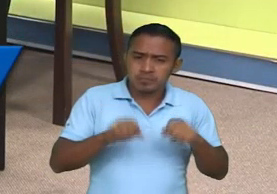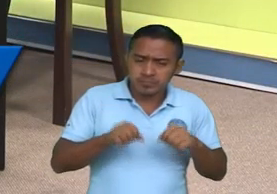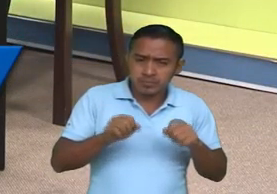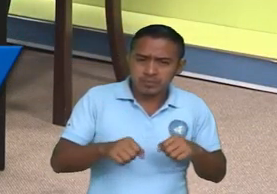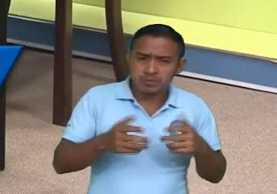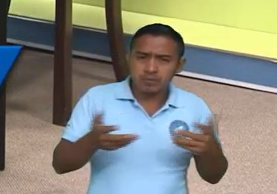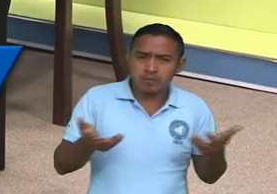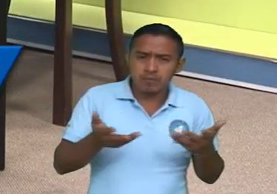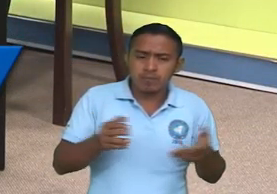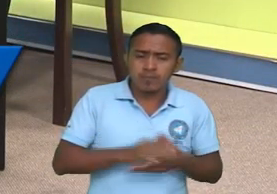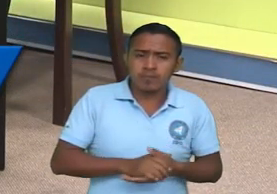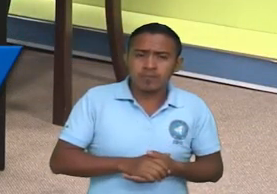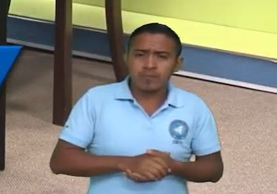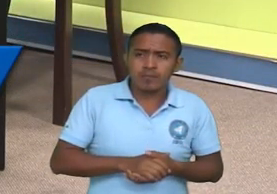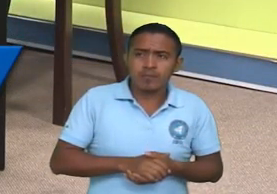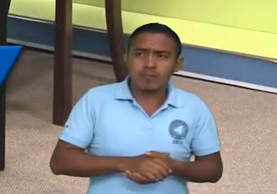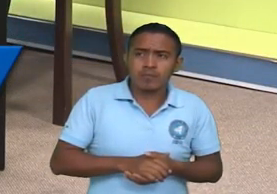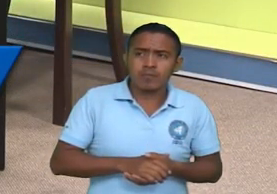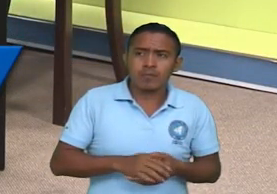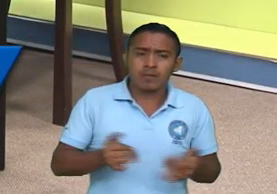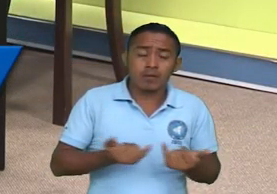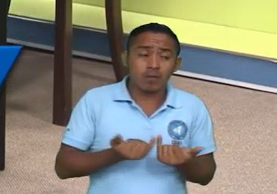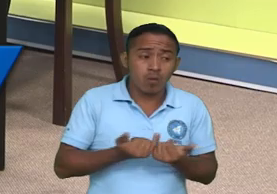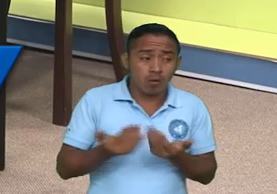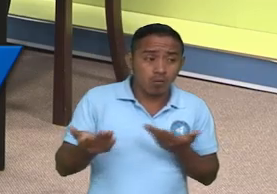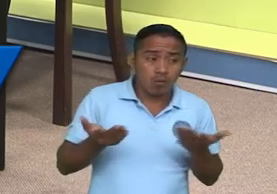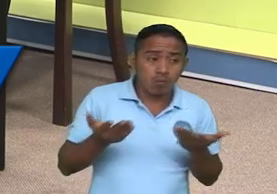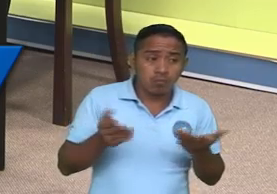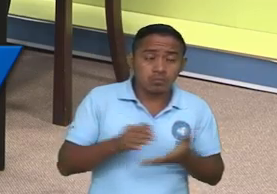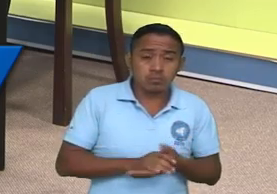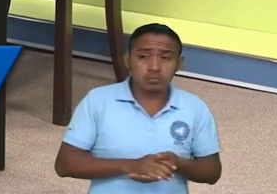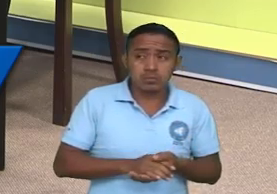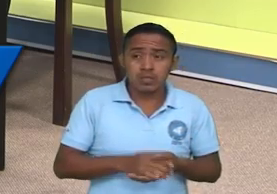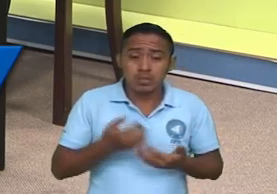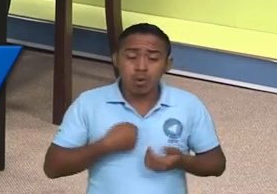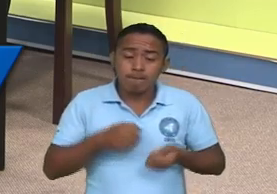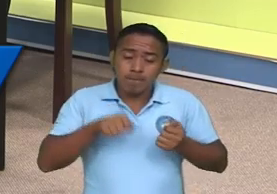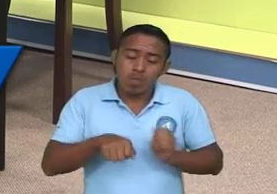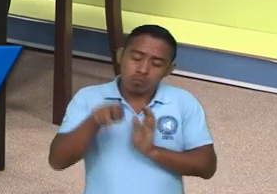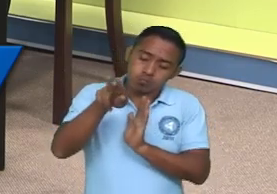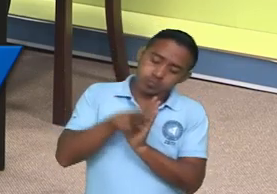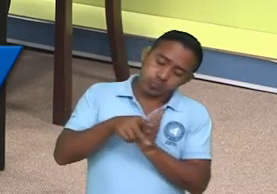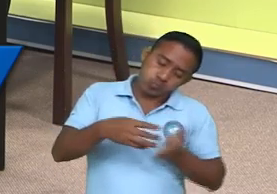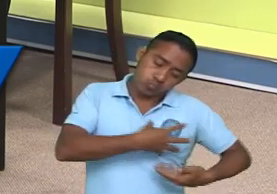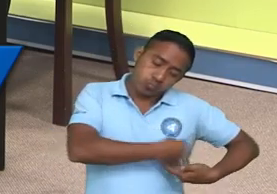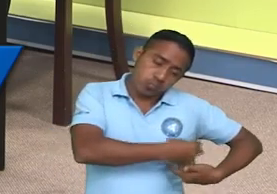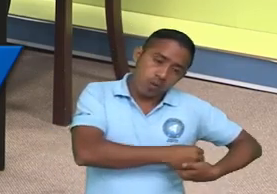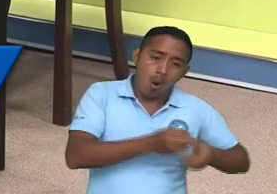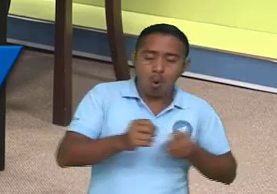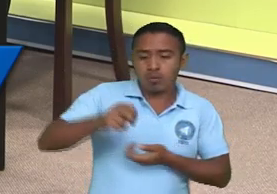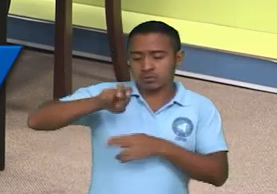el caso, por ejemplo, me hablaba de la lactancia materna. ¿Importa la posición? Porque me está mencionando esto de